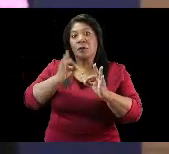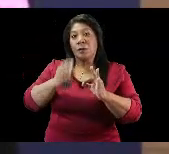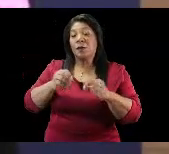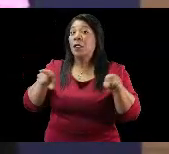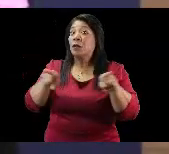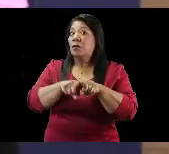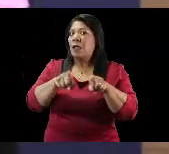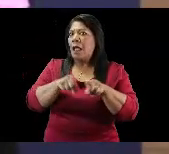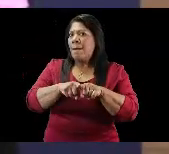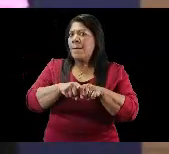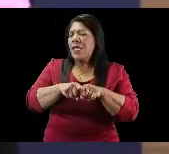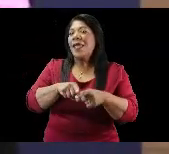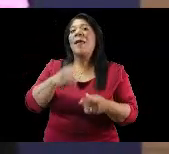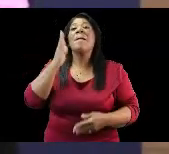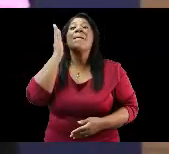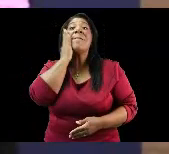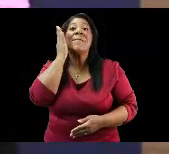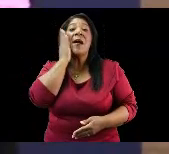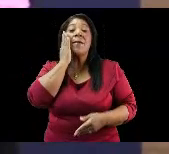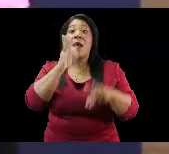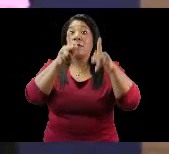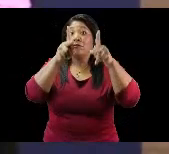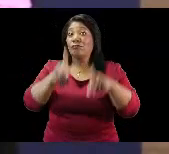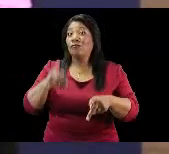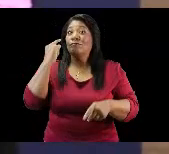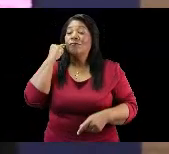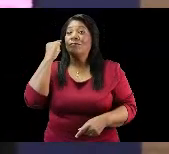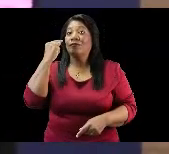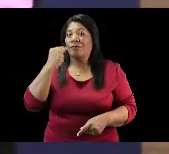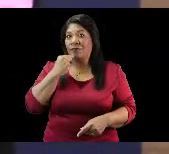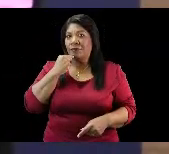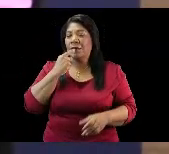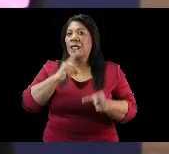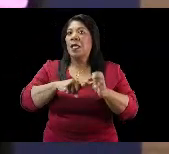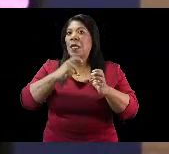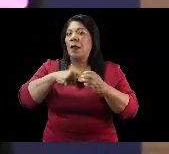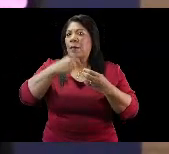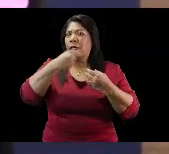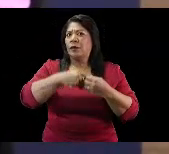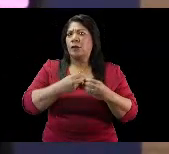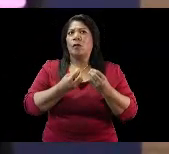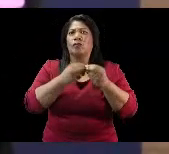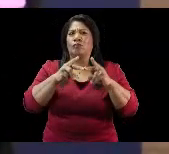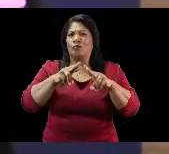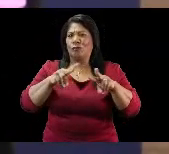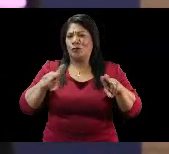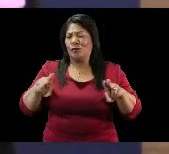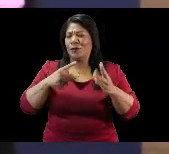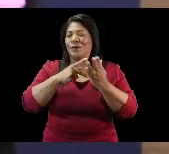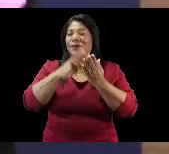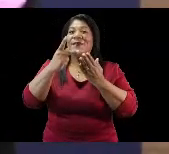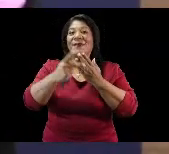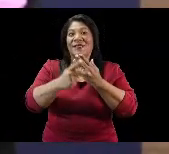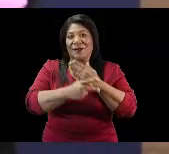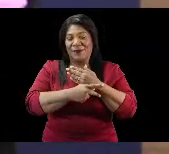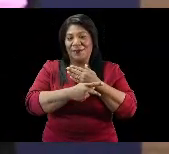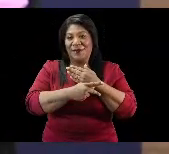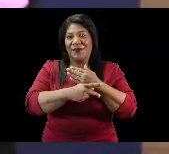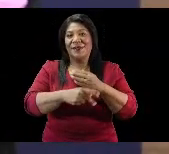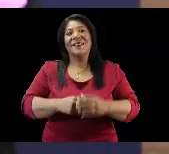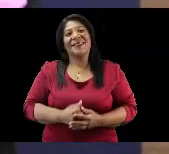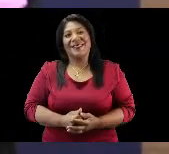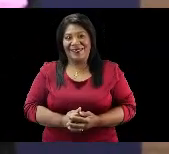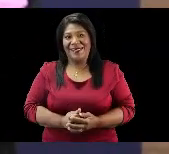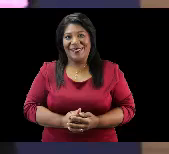y madre de una persona sorda, ha participado de diferentes programas